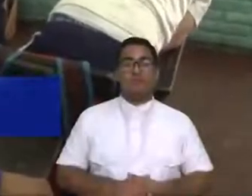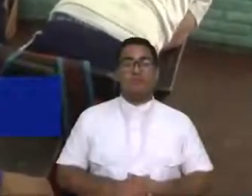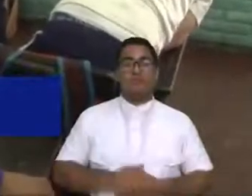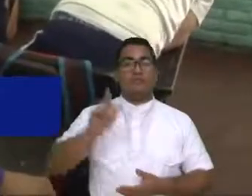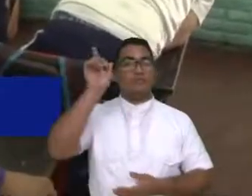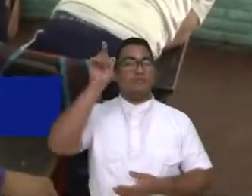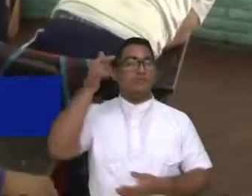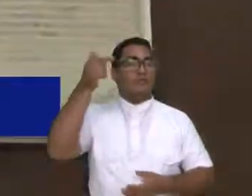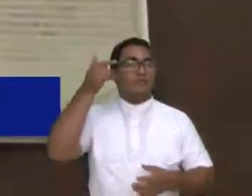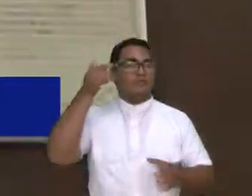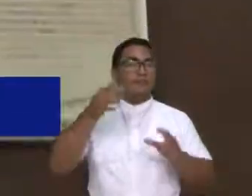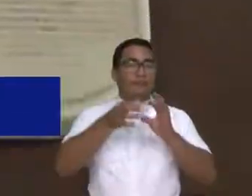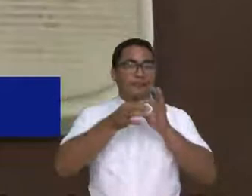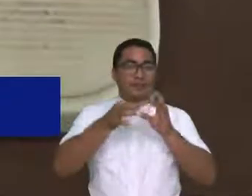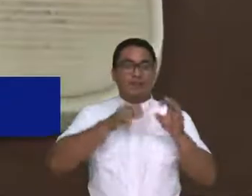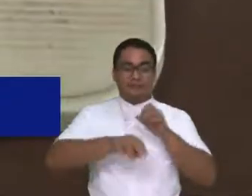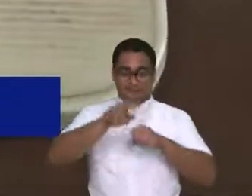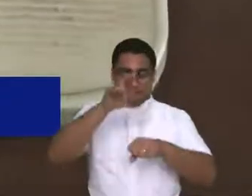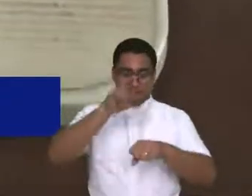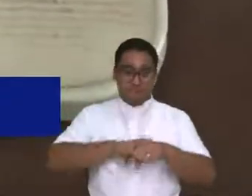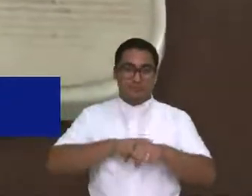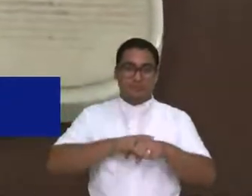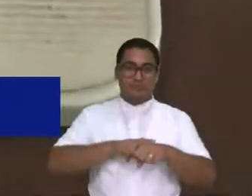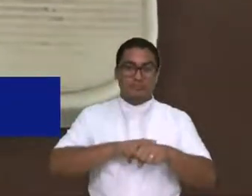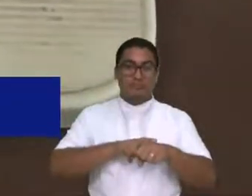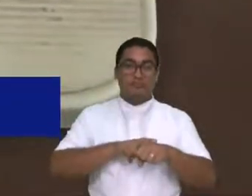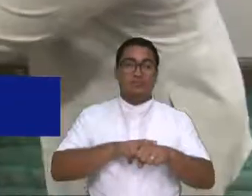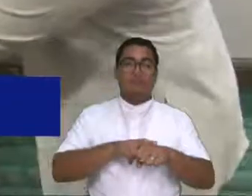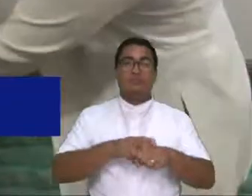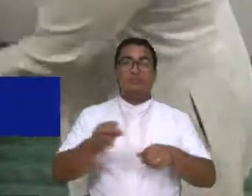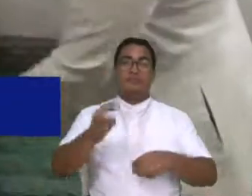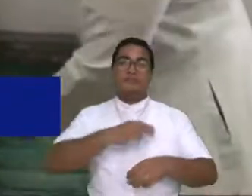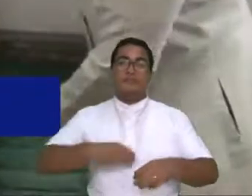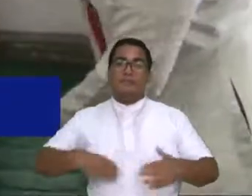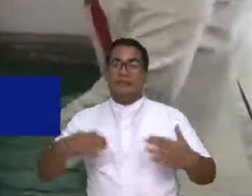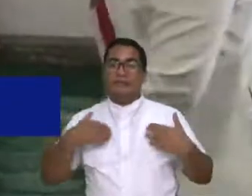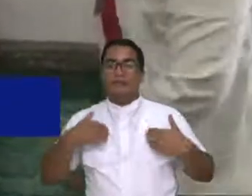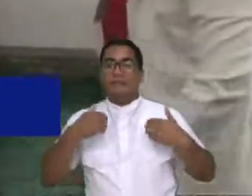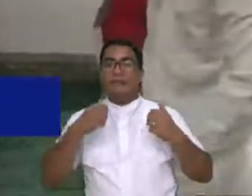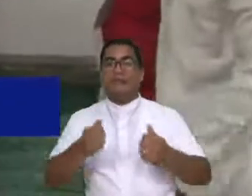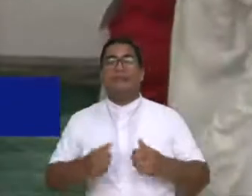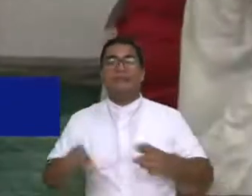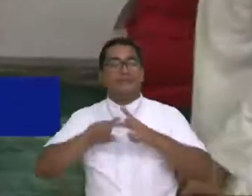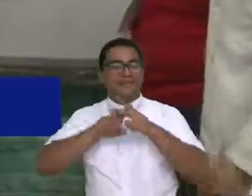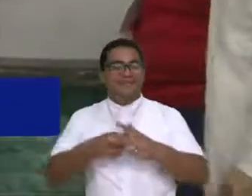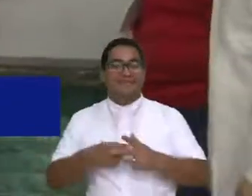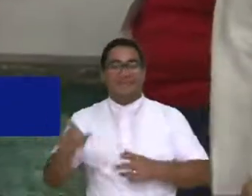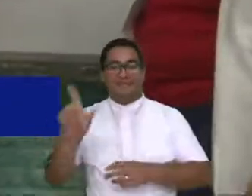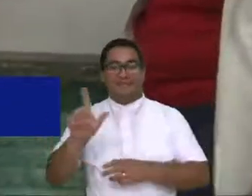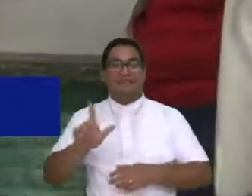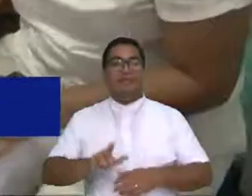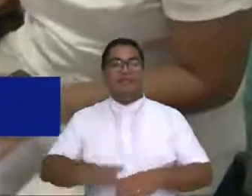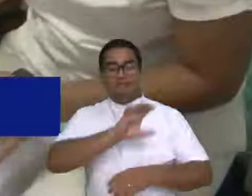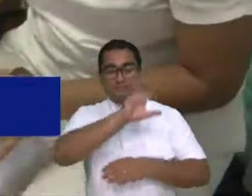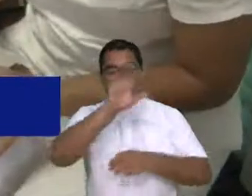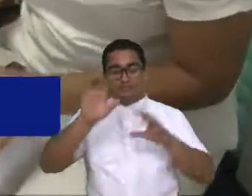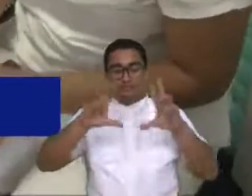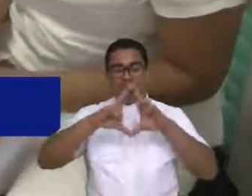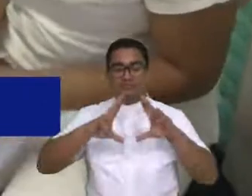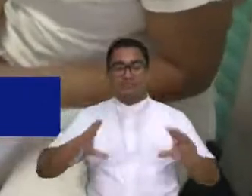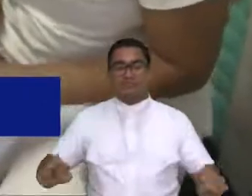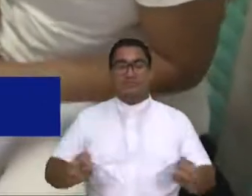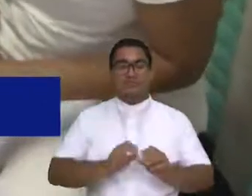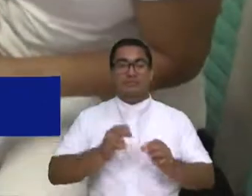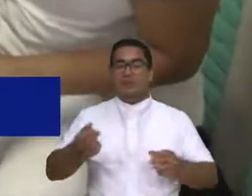Gobierno de Unidad y Reconciliación Nacional, a través del Ministerio de Salud, inició este lunes en toda Nicaragua el